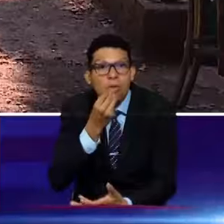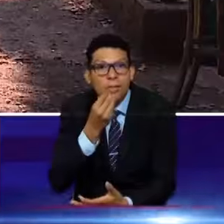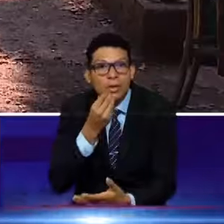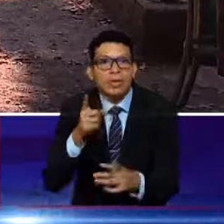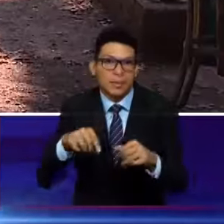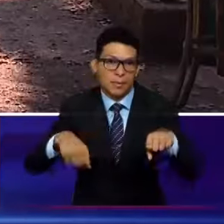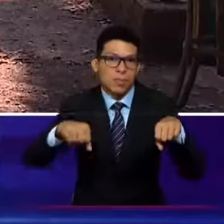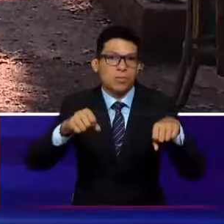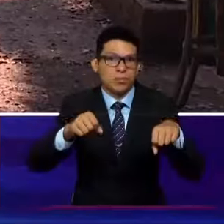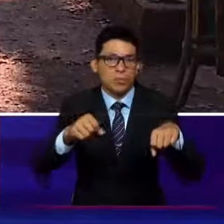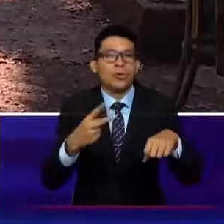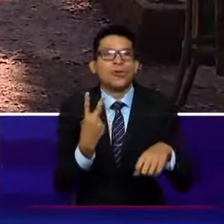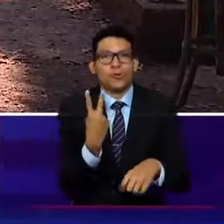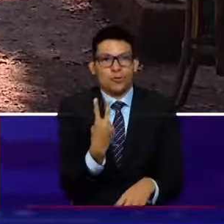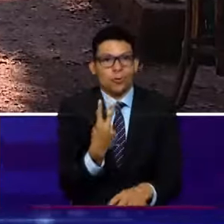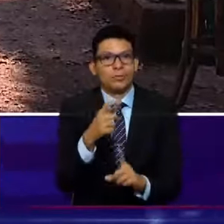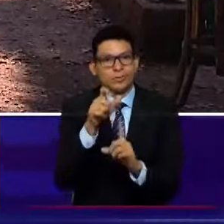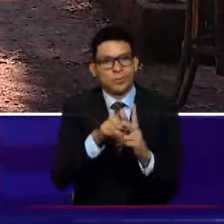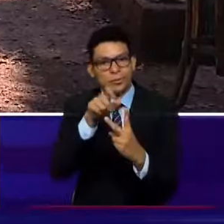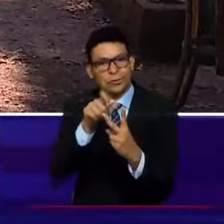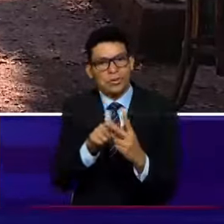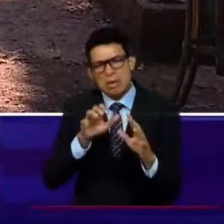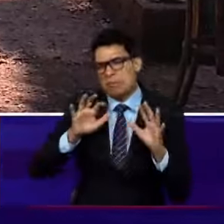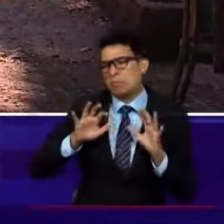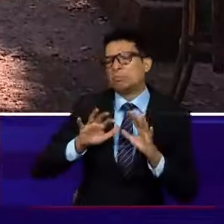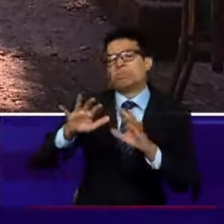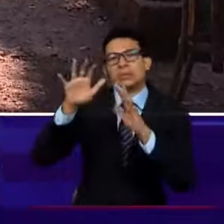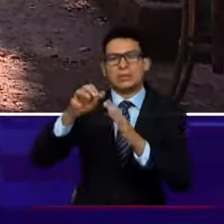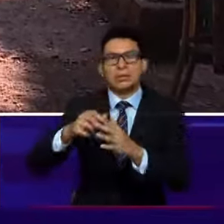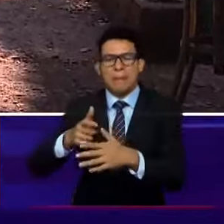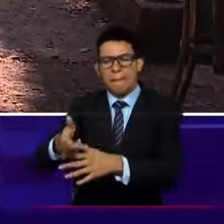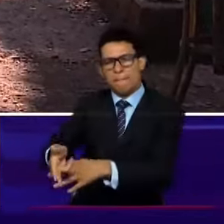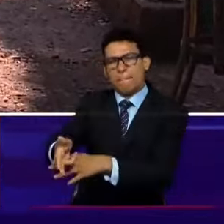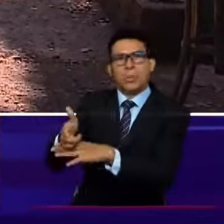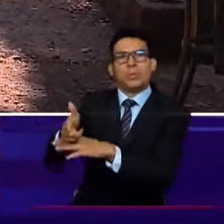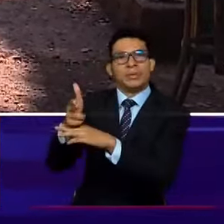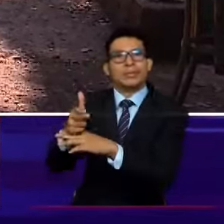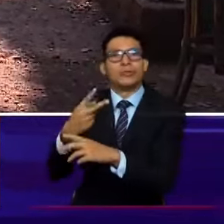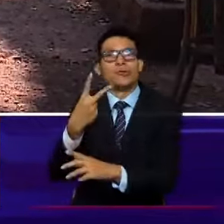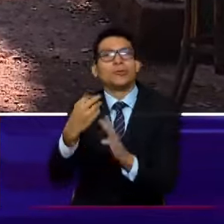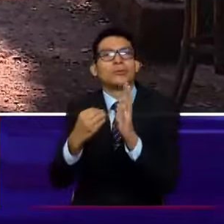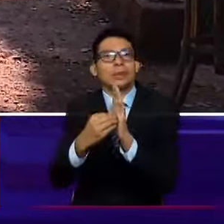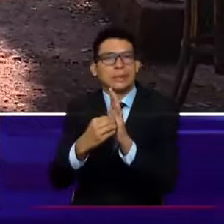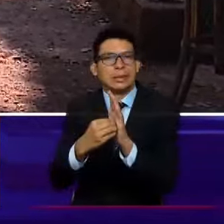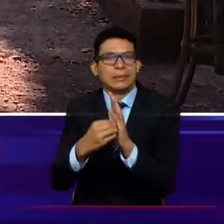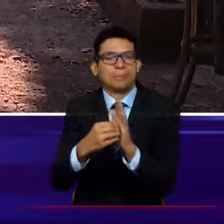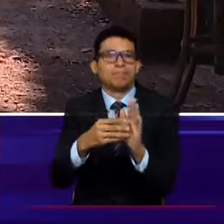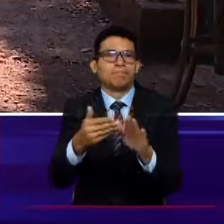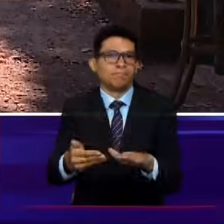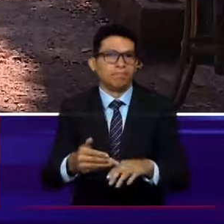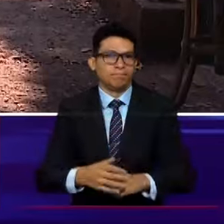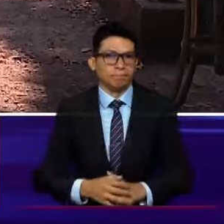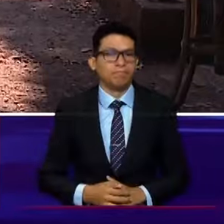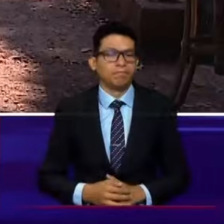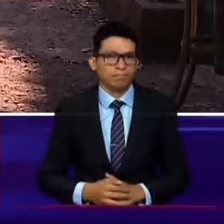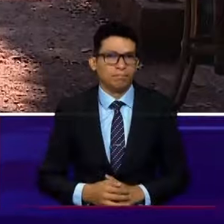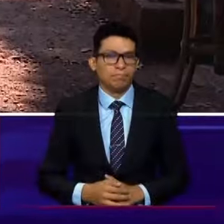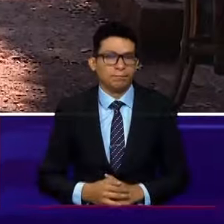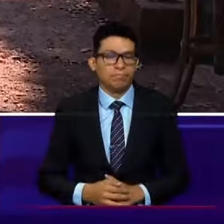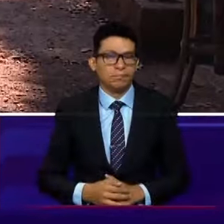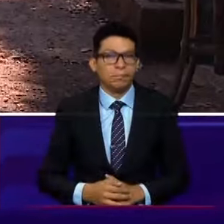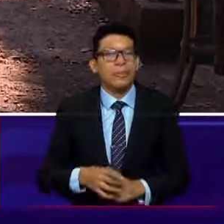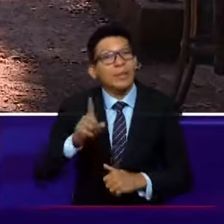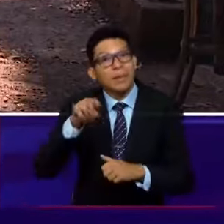dos personas lo atracaron en la vía, lo tumbaron y le pegaron 2 tiros y falleció la semana pasada. También tenemos el ingreso